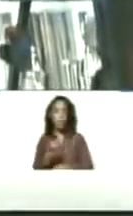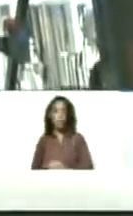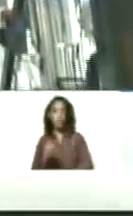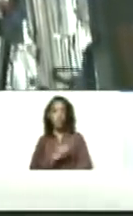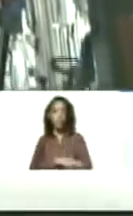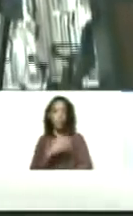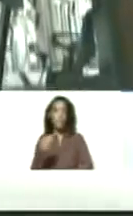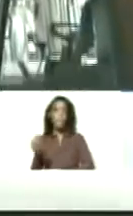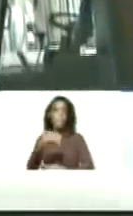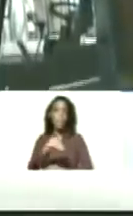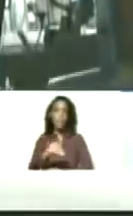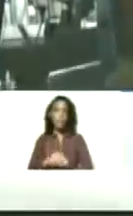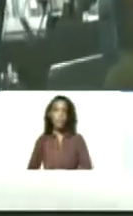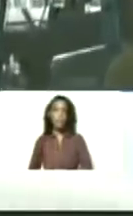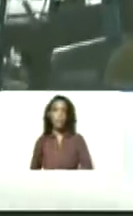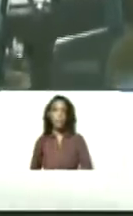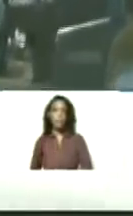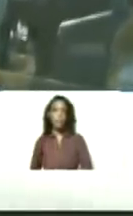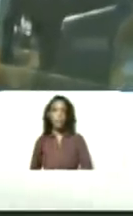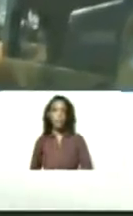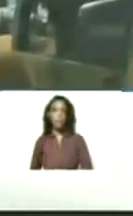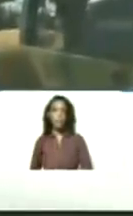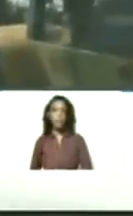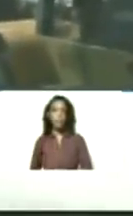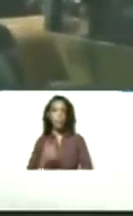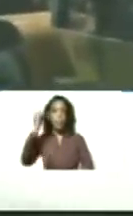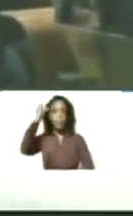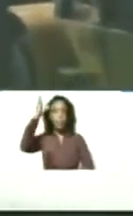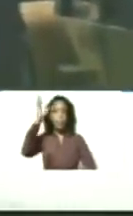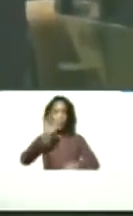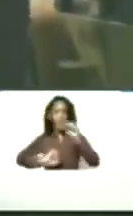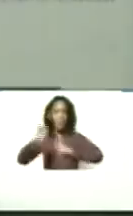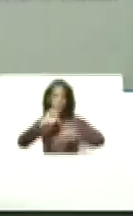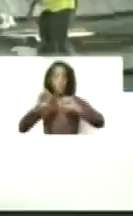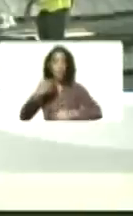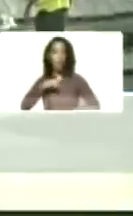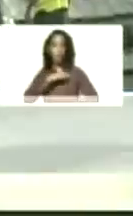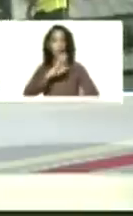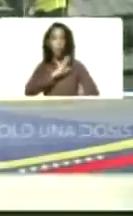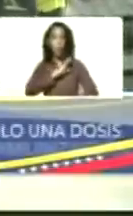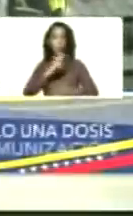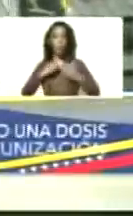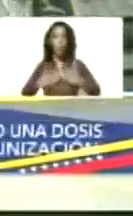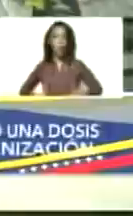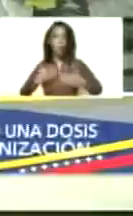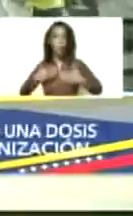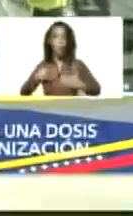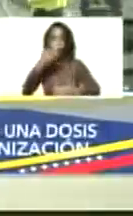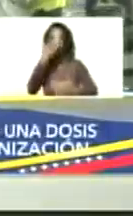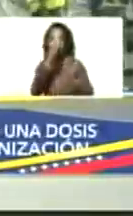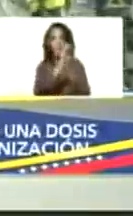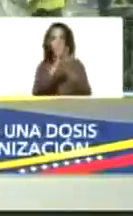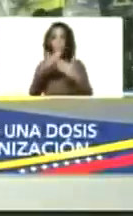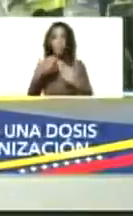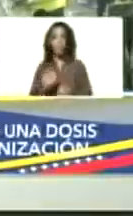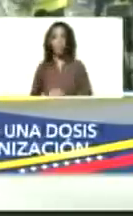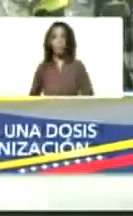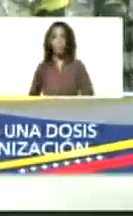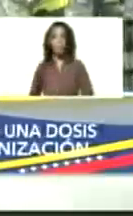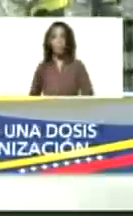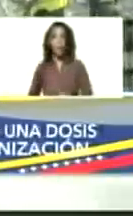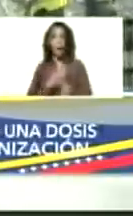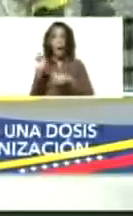a reforzar la capacidad de defensa de nuestro cuerpo frente a